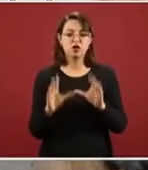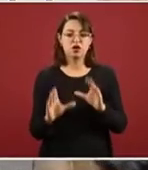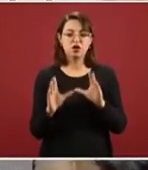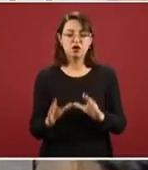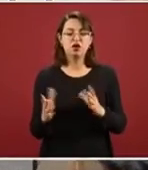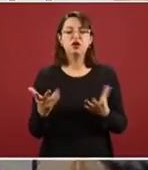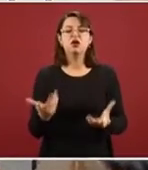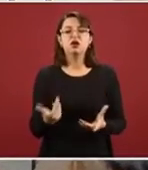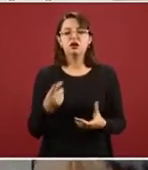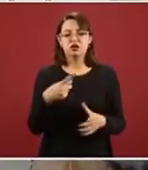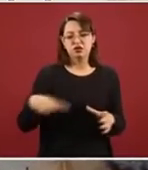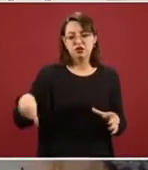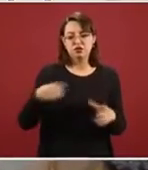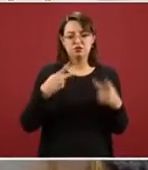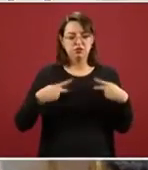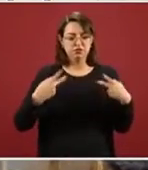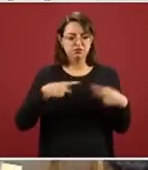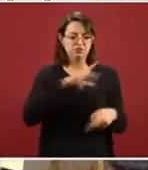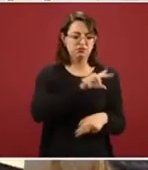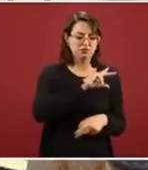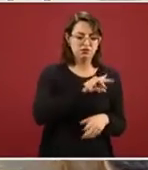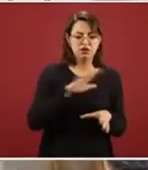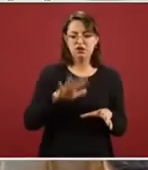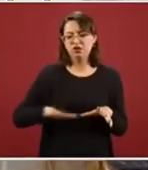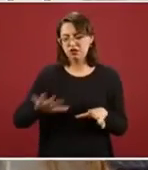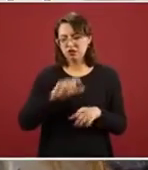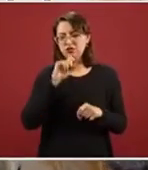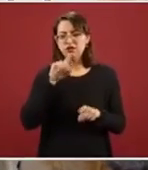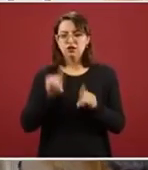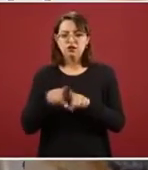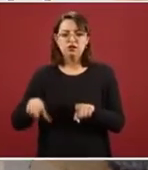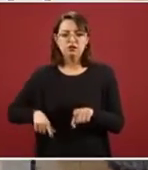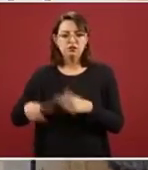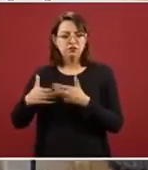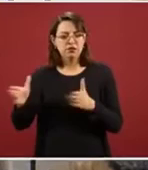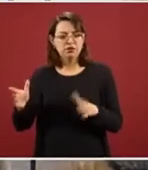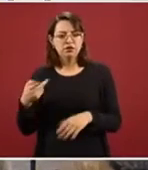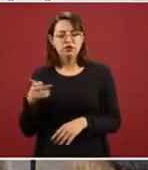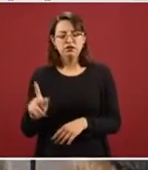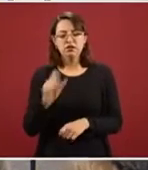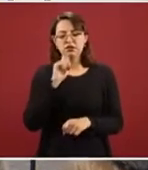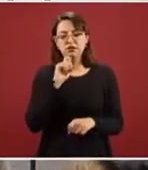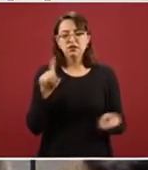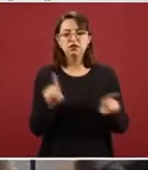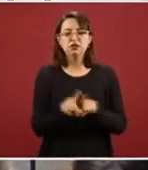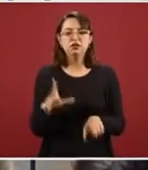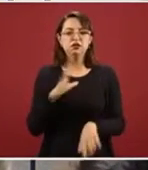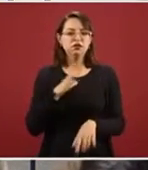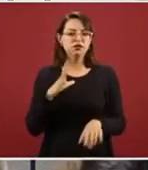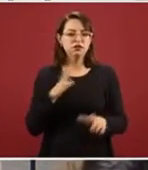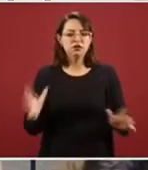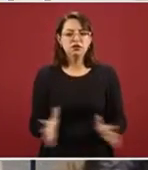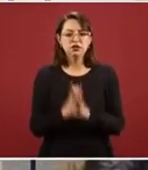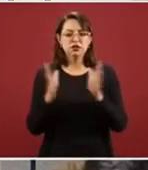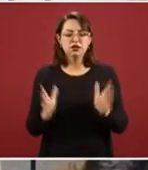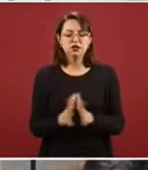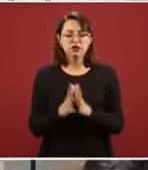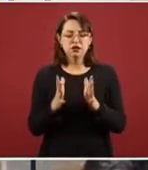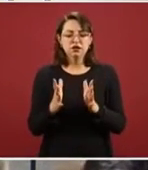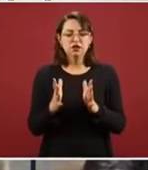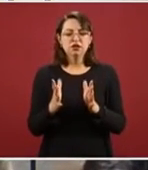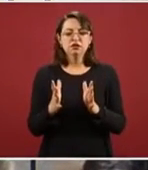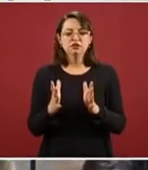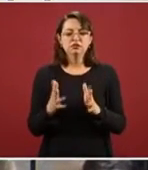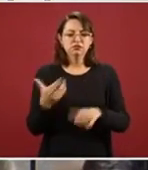integrantes del sector privado, del sector social y también del sector público, pero además tenemos una participación muy importante en la gestión